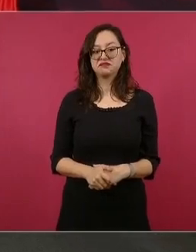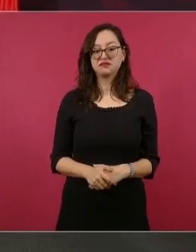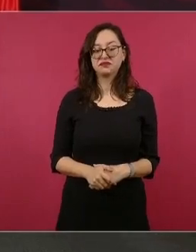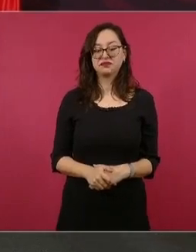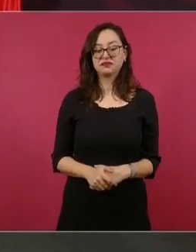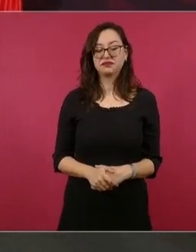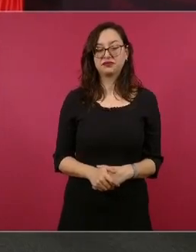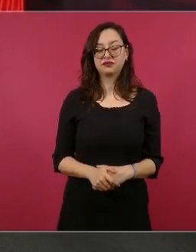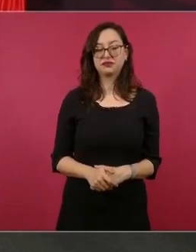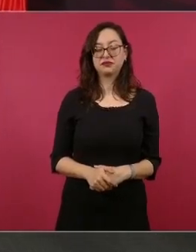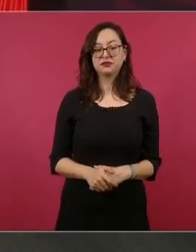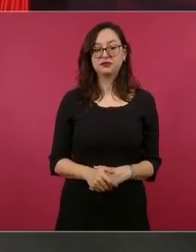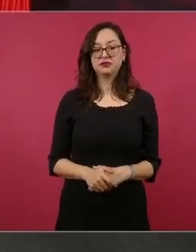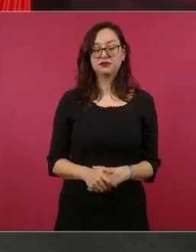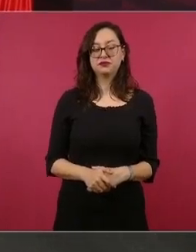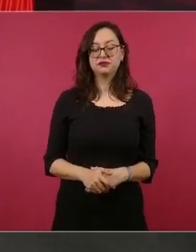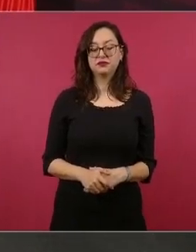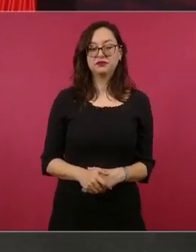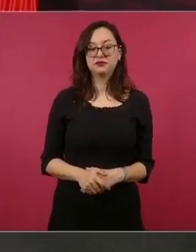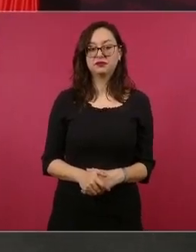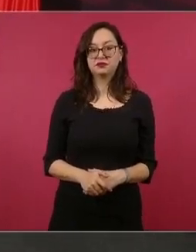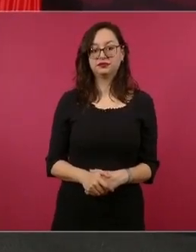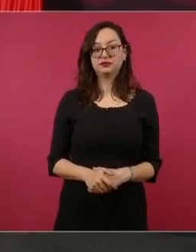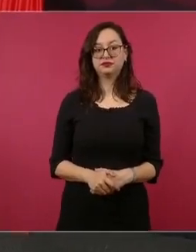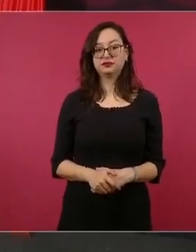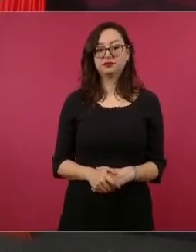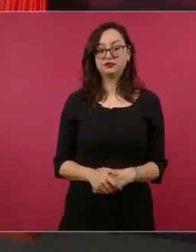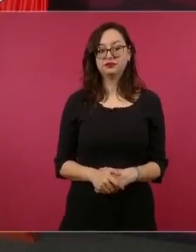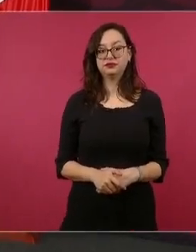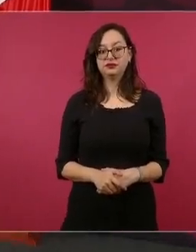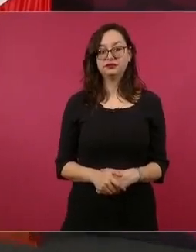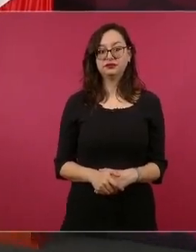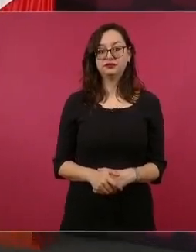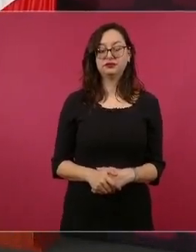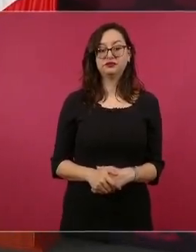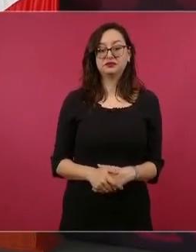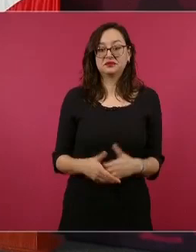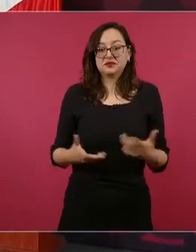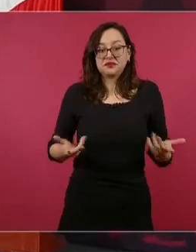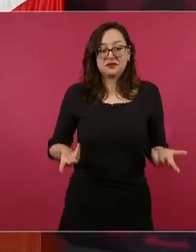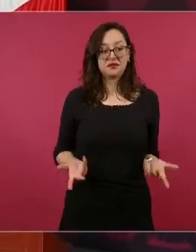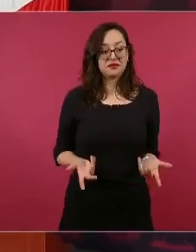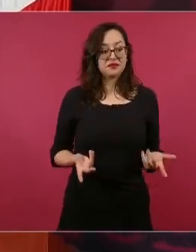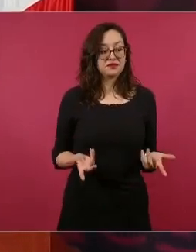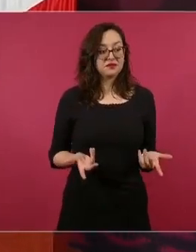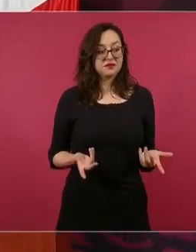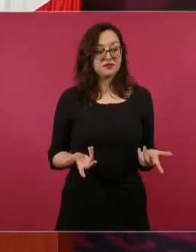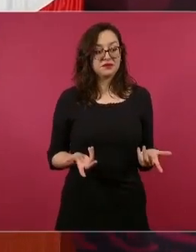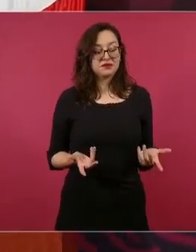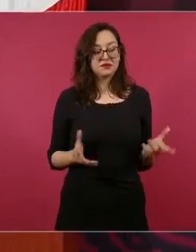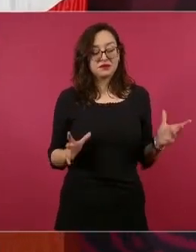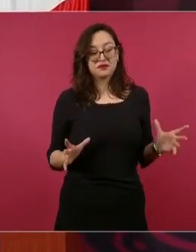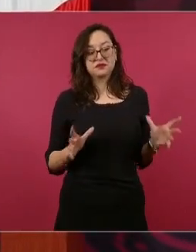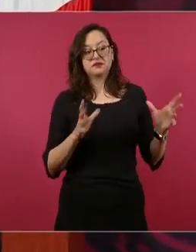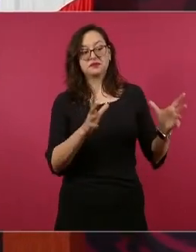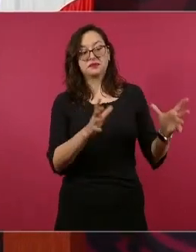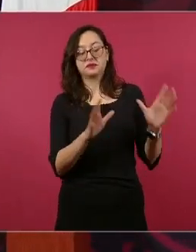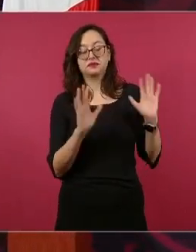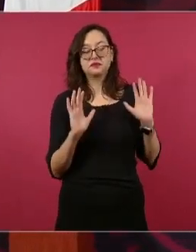ni siquiera se puede decir que buscan tener una democracia a modo